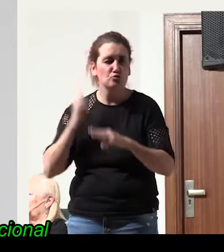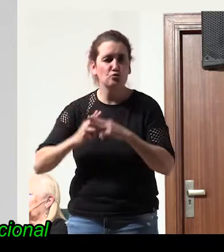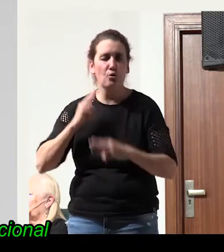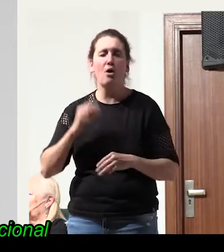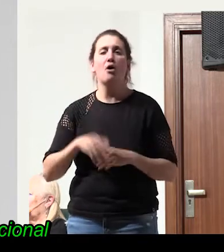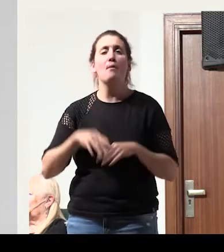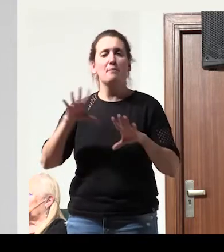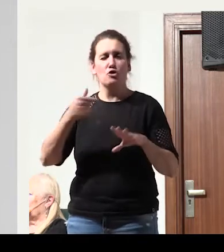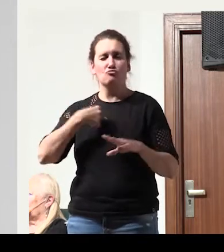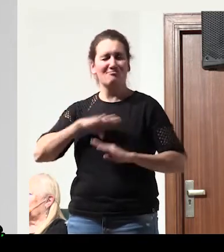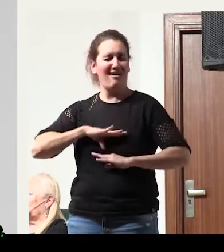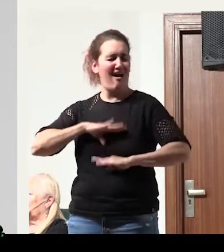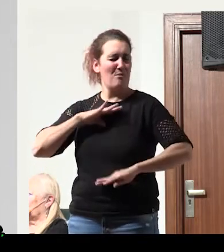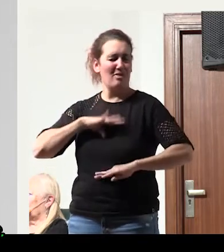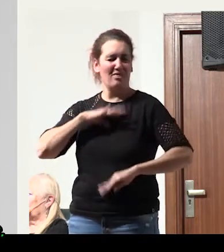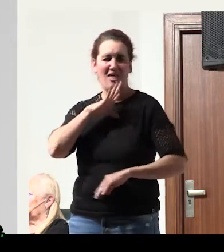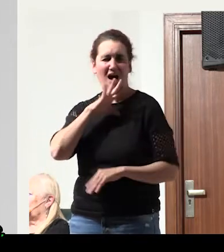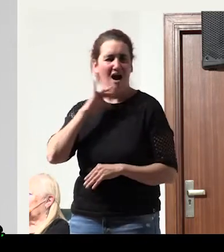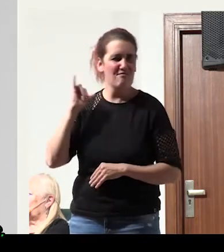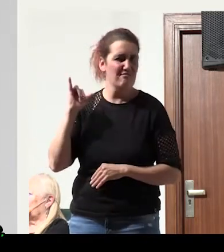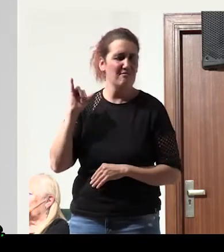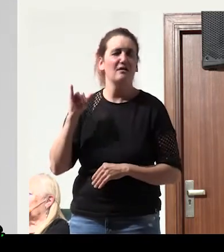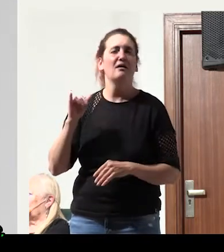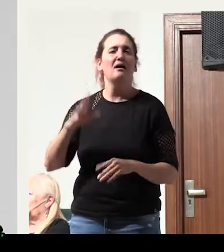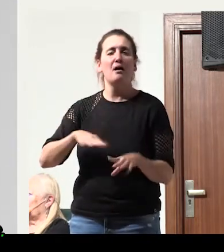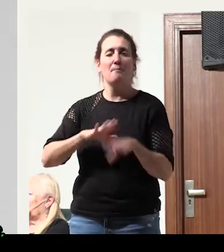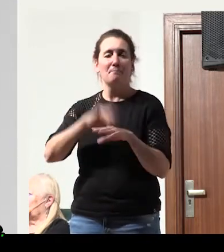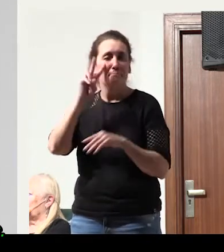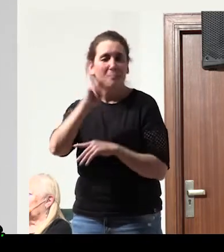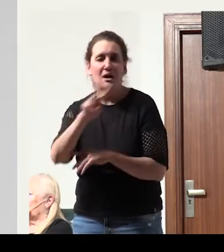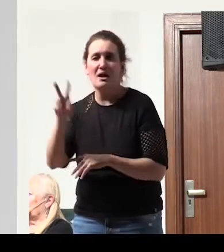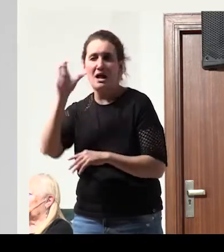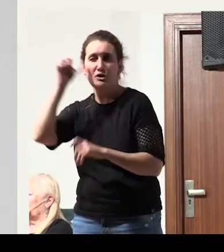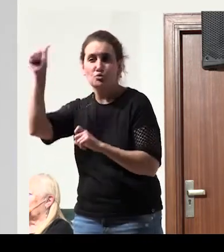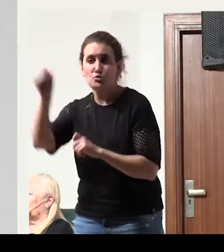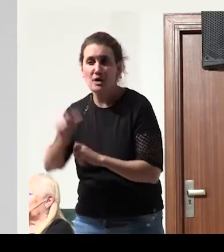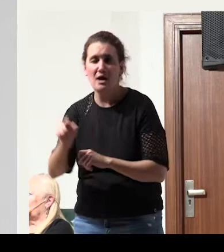capacidad excepcional para ver y escuchar los problemas de los demás.